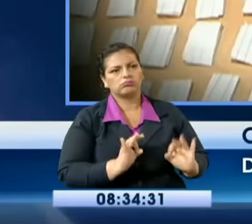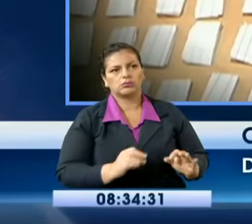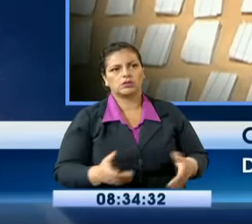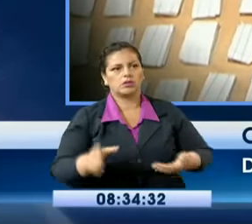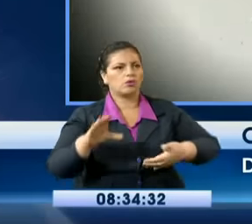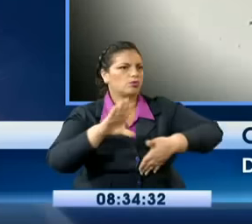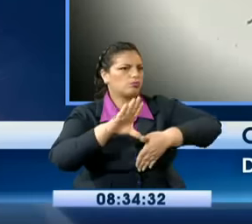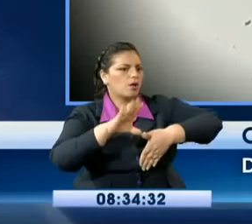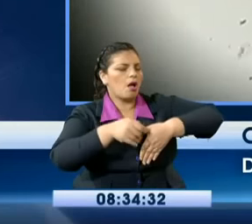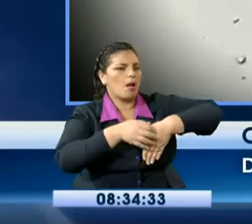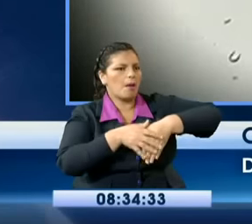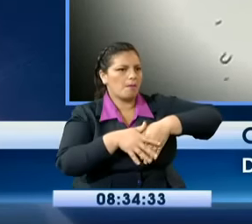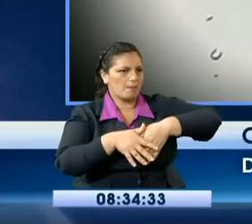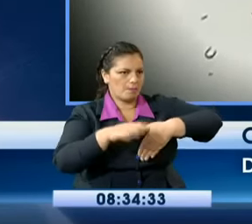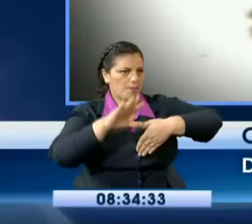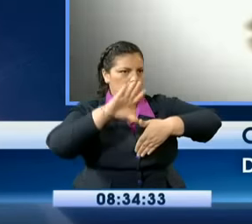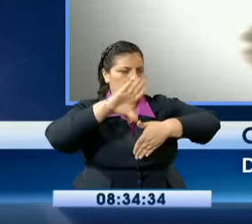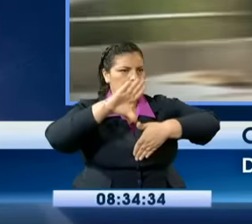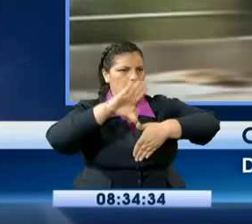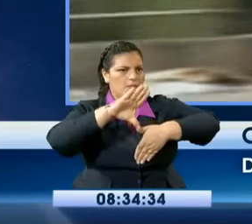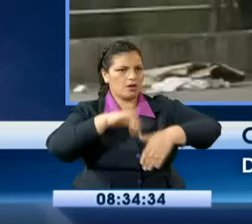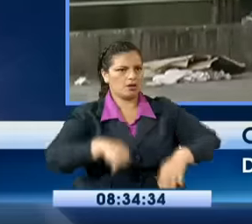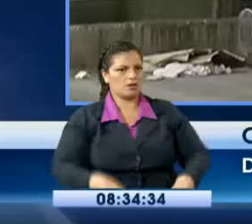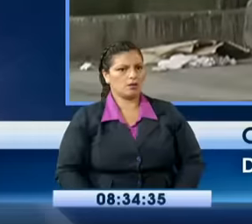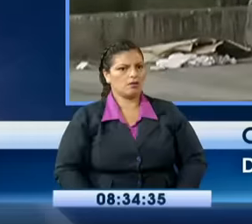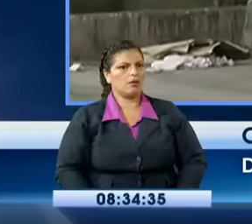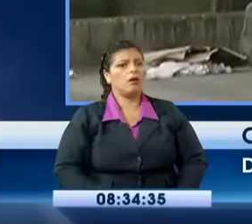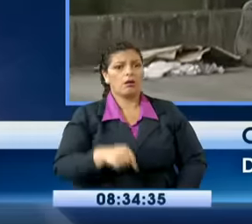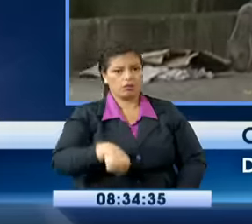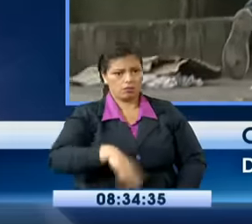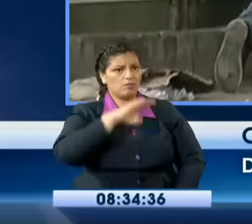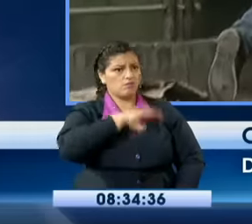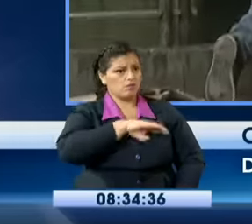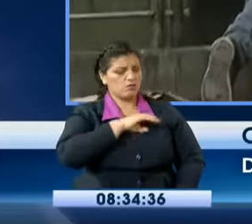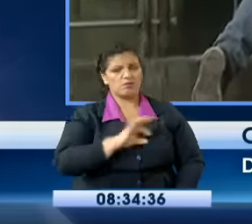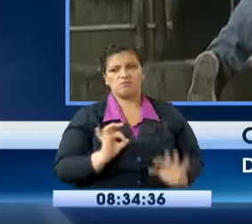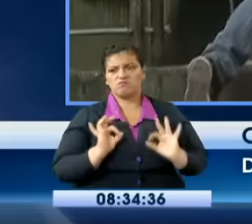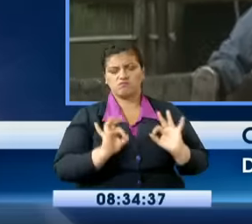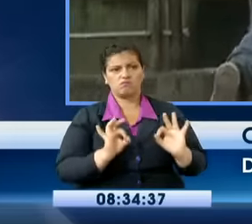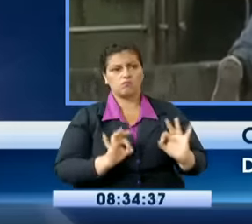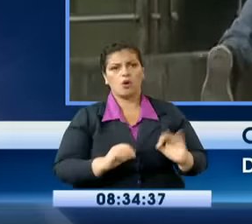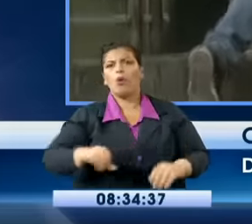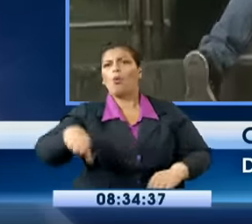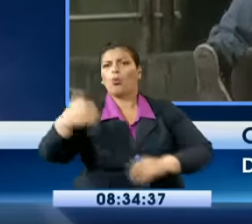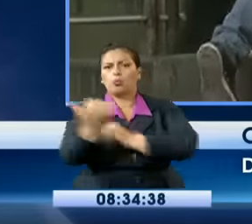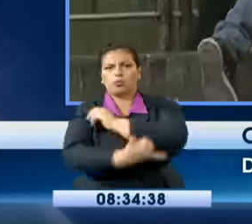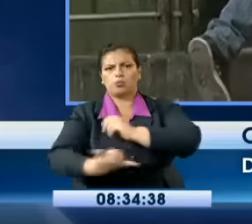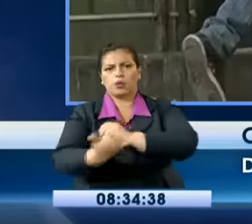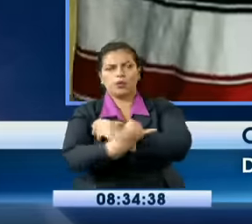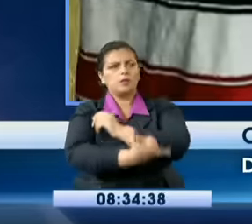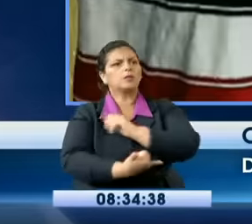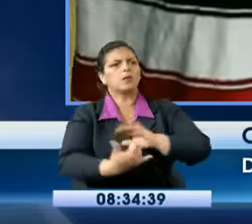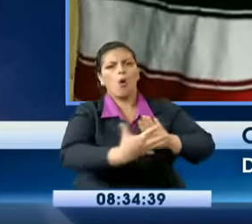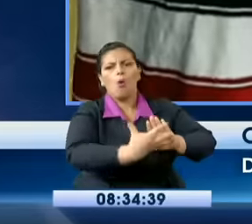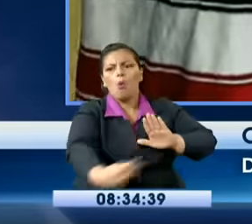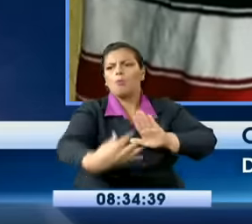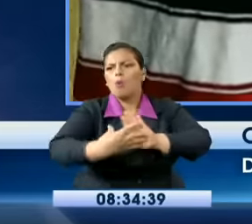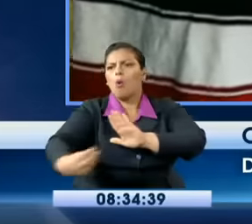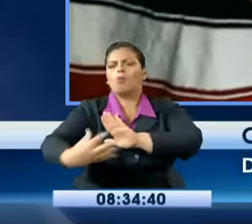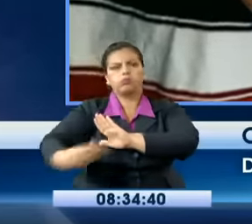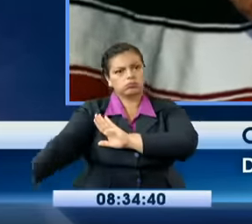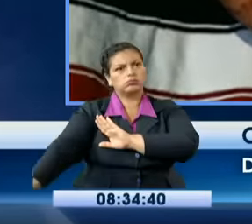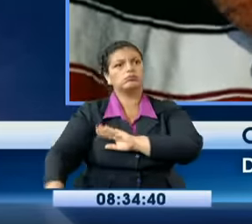experiencia que tenemos, me atrevo a decir que ya somos escuela para otras policías de América. Ah, qué bien, eso avala el profesionalismo que ustedes le ponen a los trabajos que realizan, ¿no? Sí, le